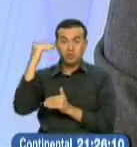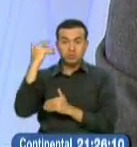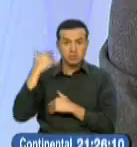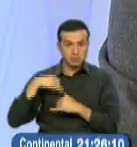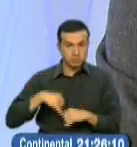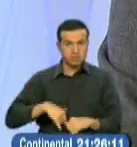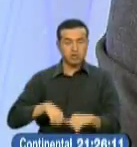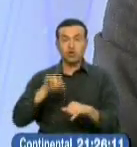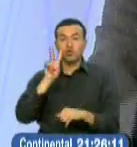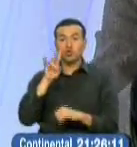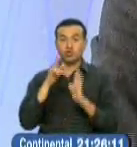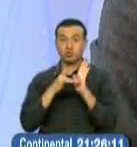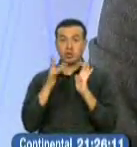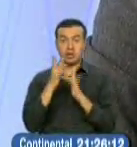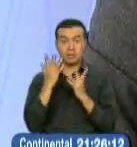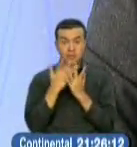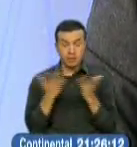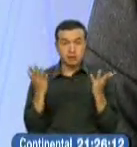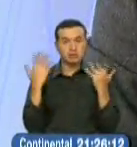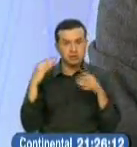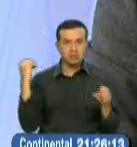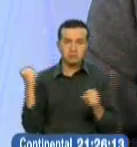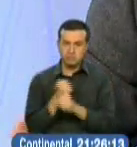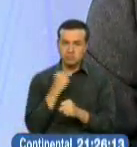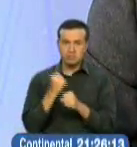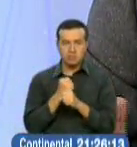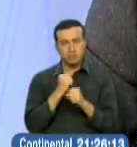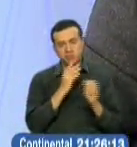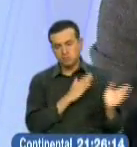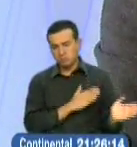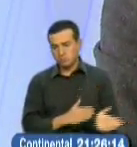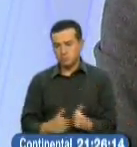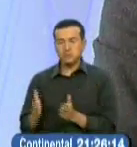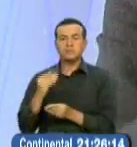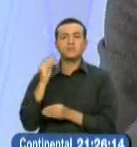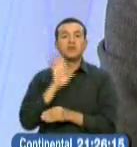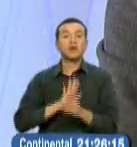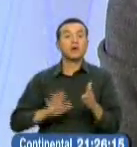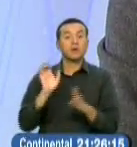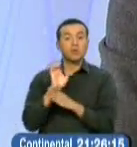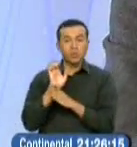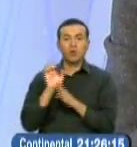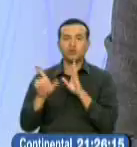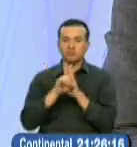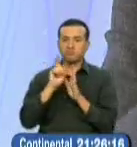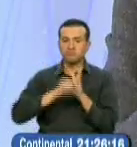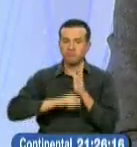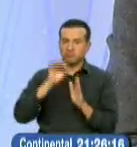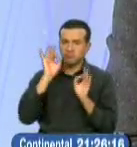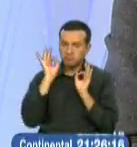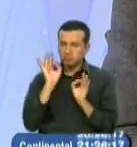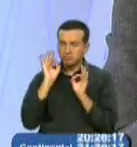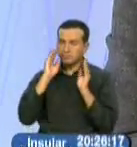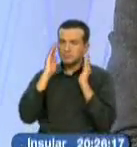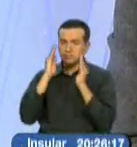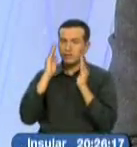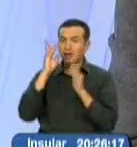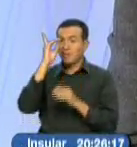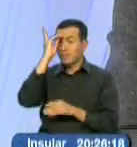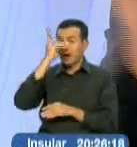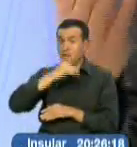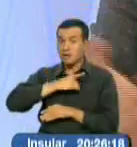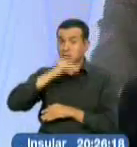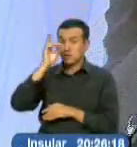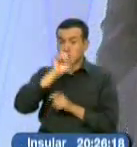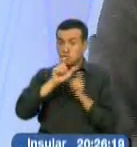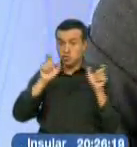días para el 2 de abril, pero para eso hemos trabajado durante todo este tiempo para dar al Ecuador seguridad jurídica y sobre todo certeza en sus resultados